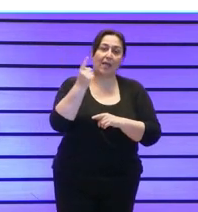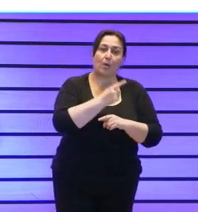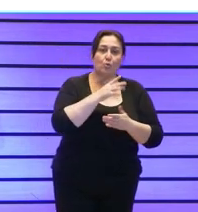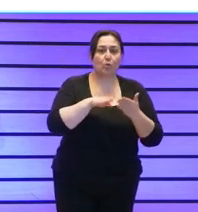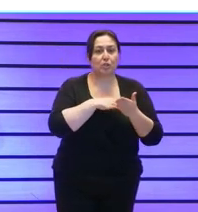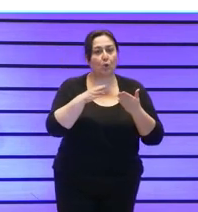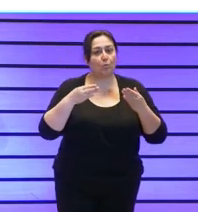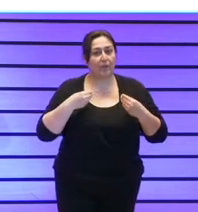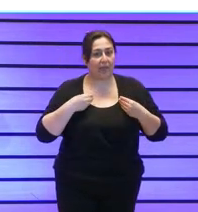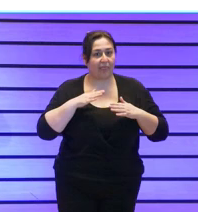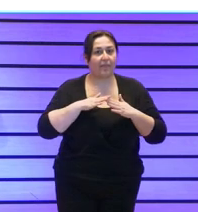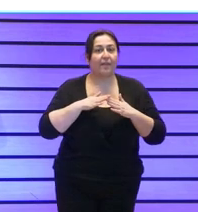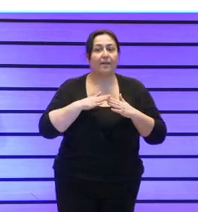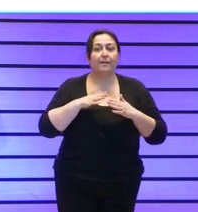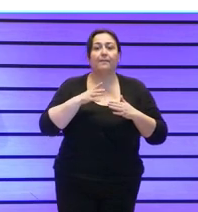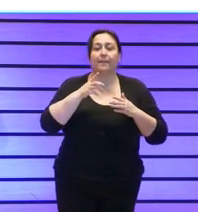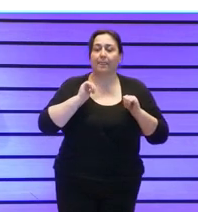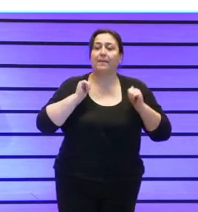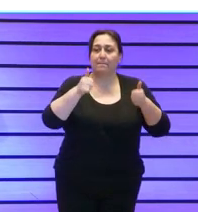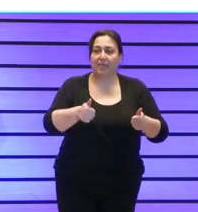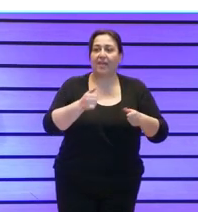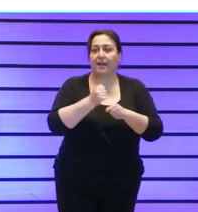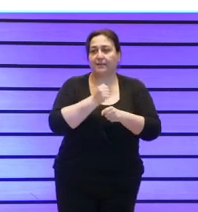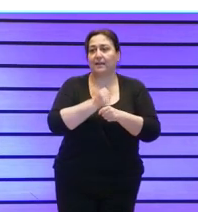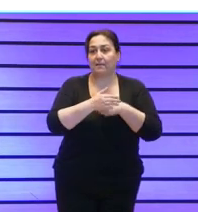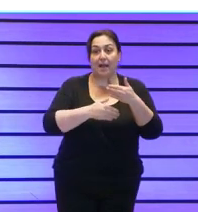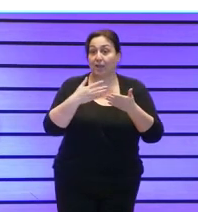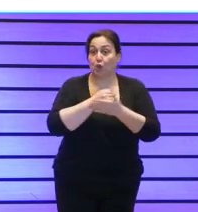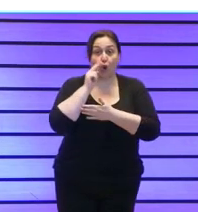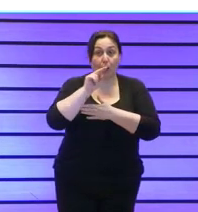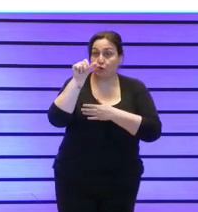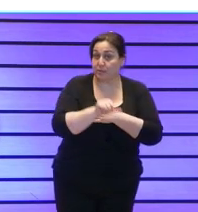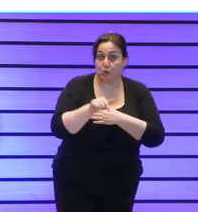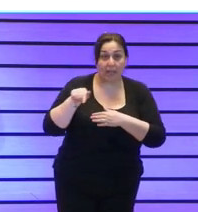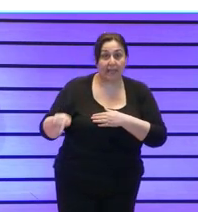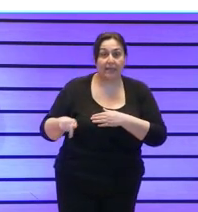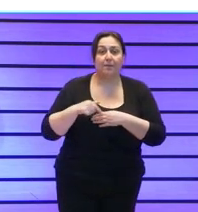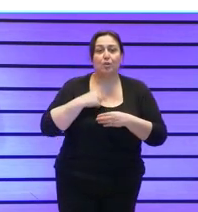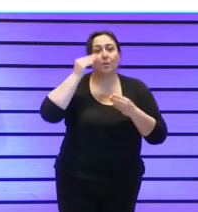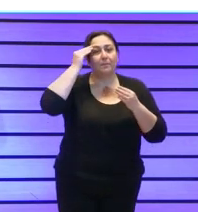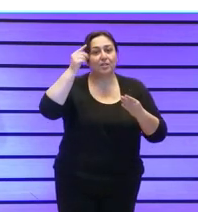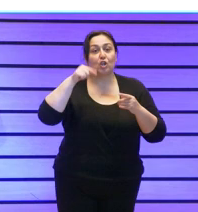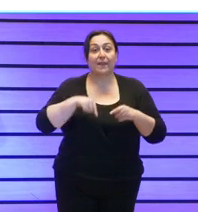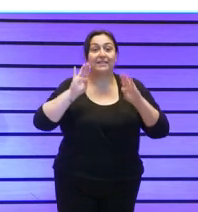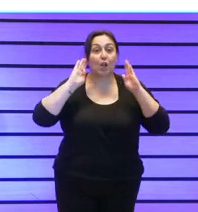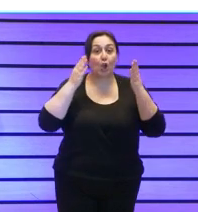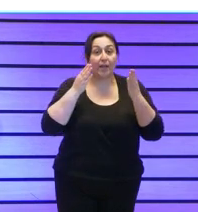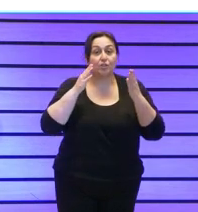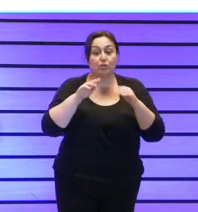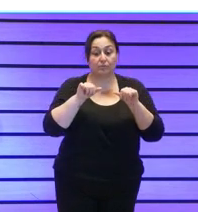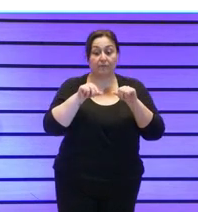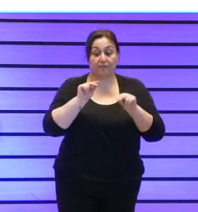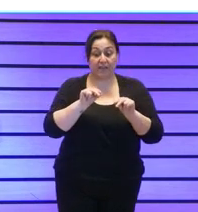comunidad tenemos que bueno pues que empezar a hacer todo lo que hemos visto aquí pero yo creo que después de este congreso nos vamos